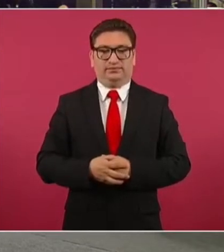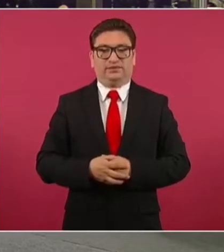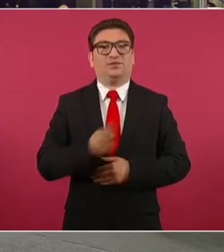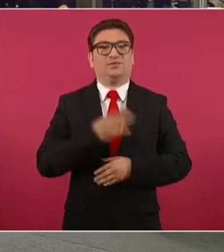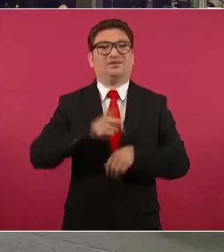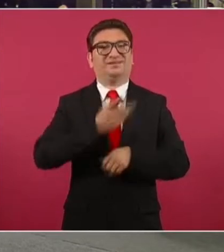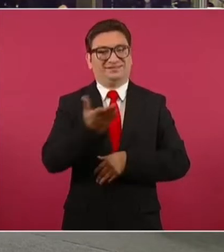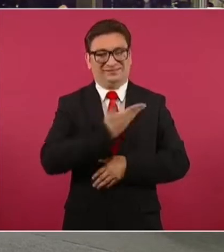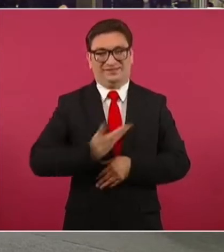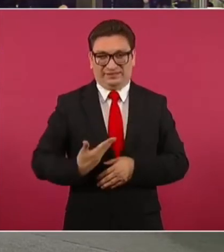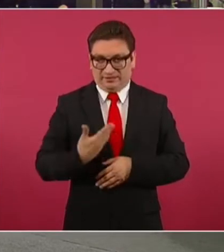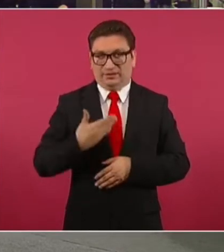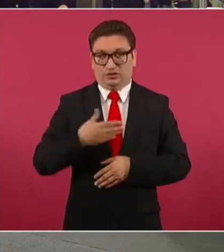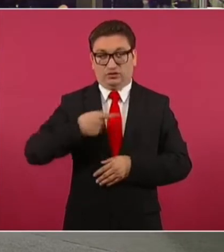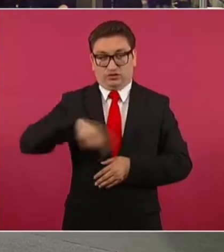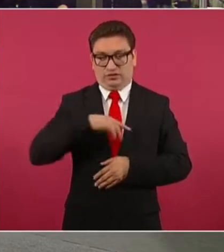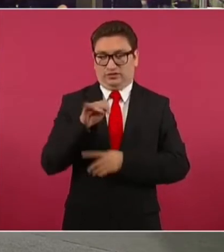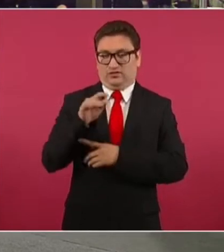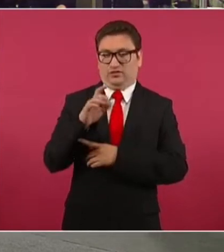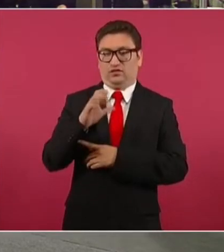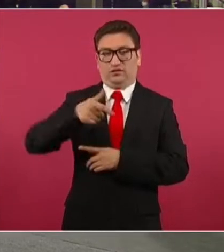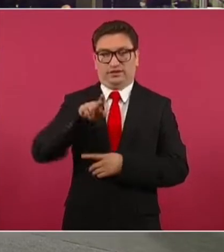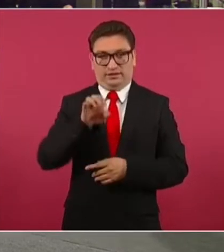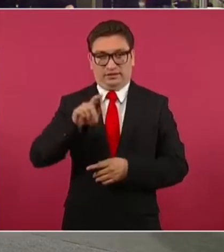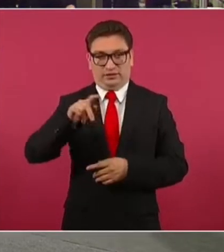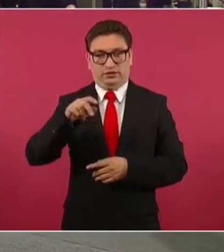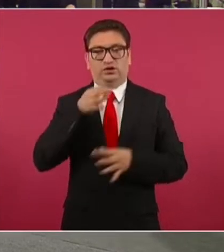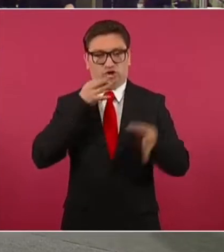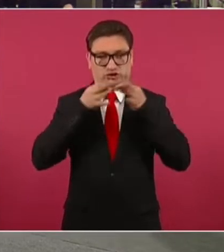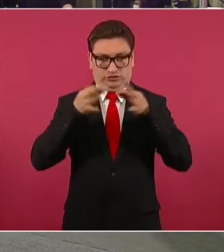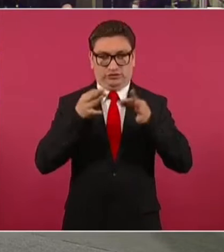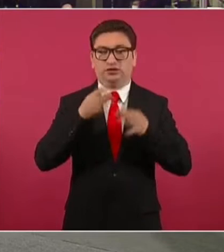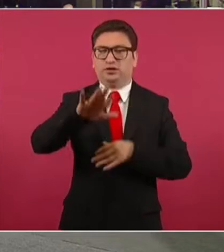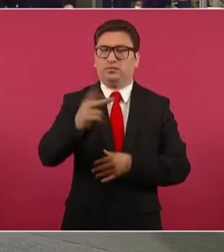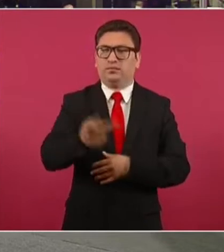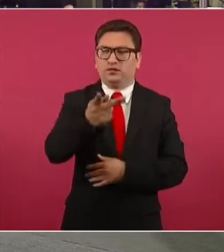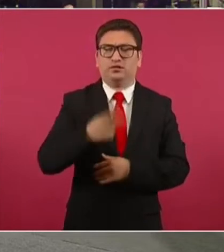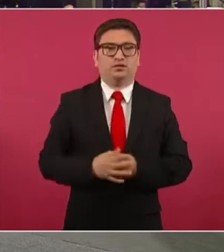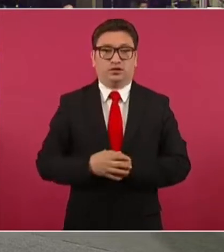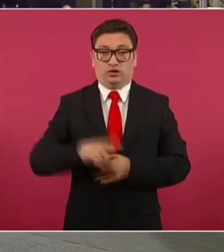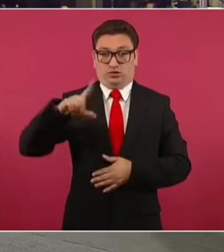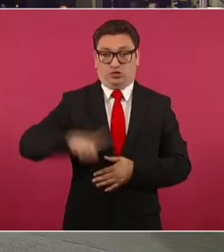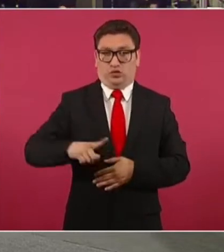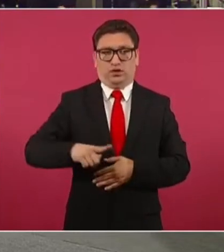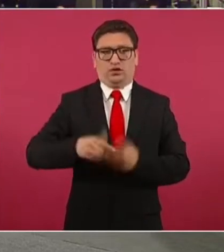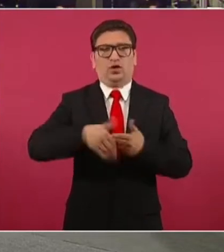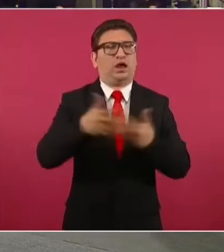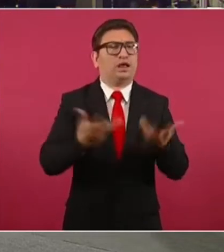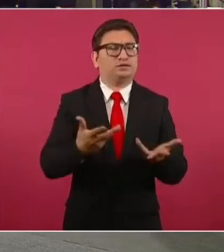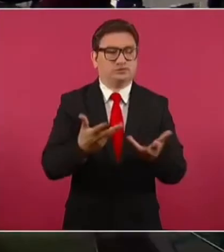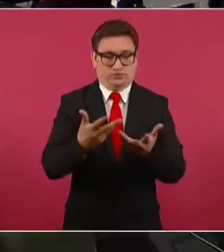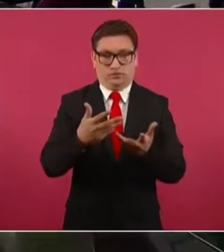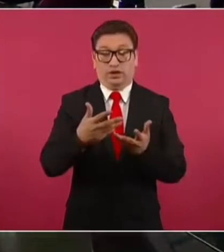Buenos días, presidente de Enfoque Noticias. Bueno, yo quisiera preguntarle qué va a hacer el gobierno una vez que se determinó